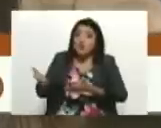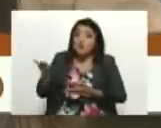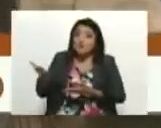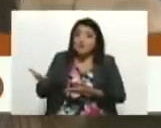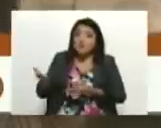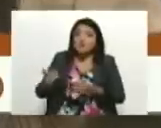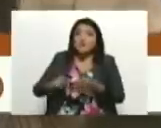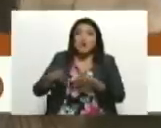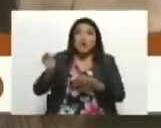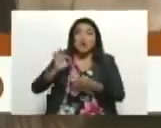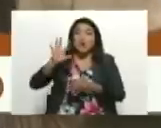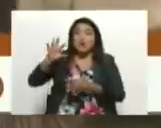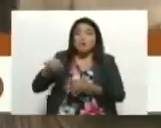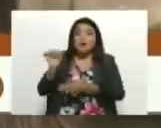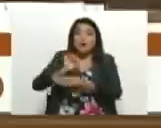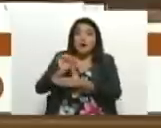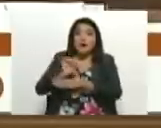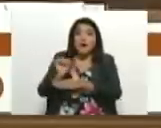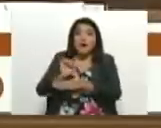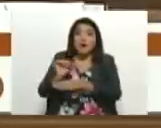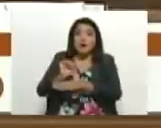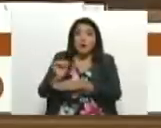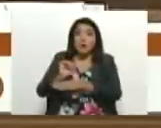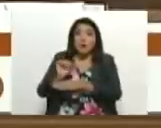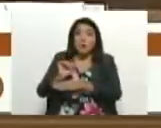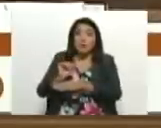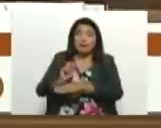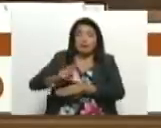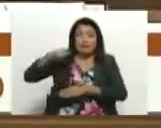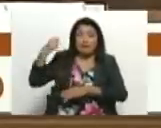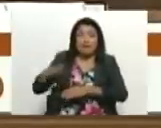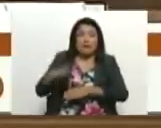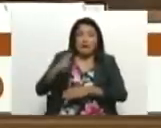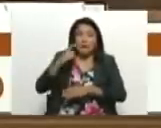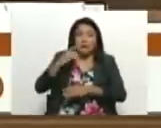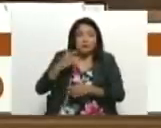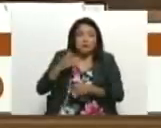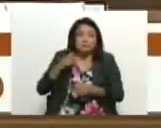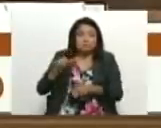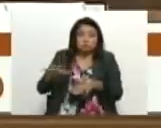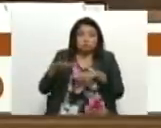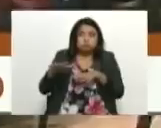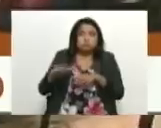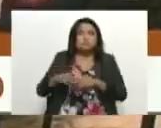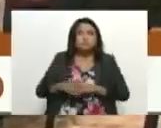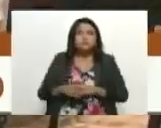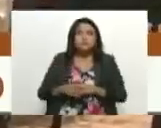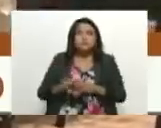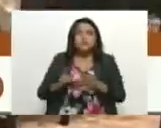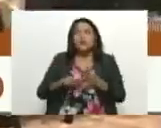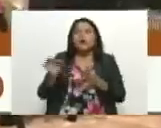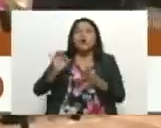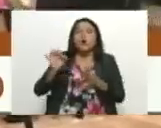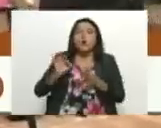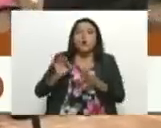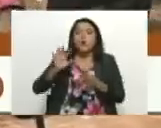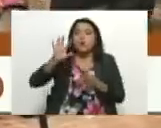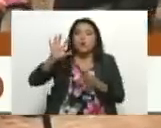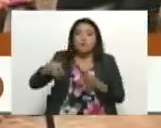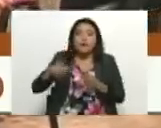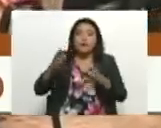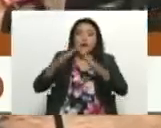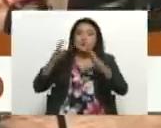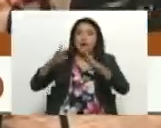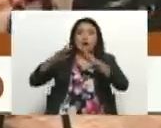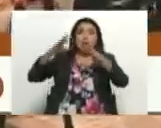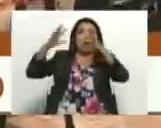para comprar vehículos de alta gama, vehículos lujosos, para comprar viviendas estrambóticas,